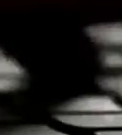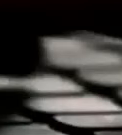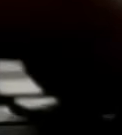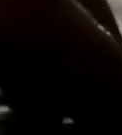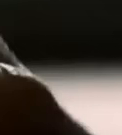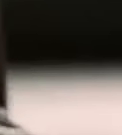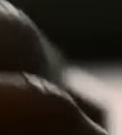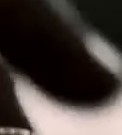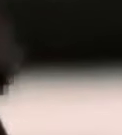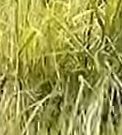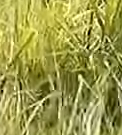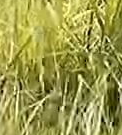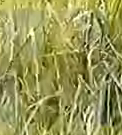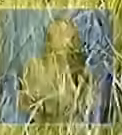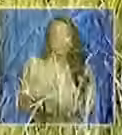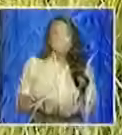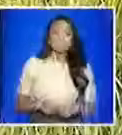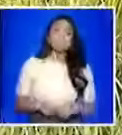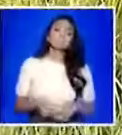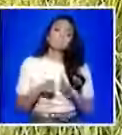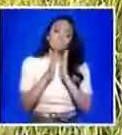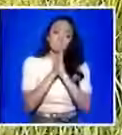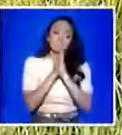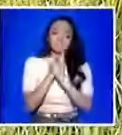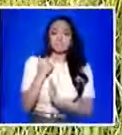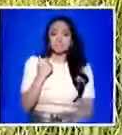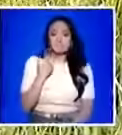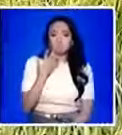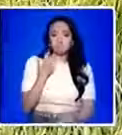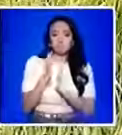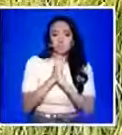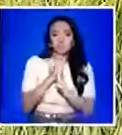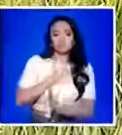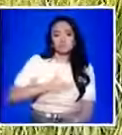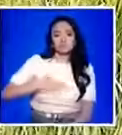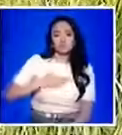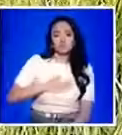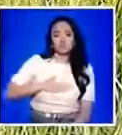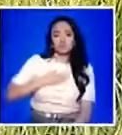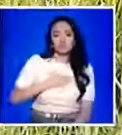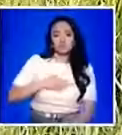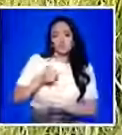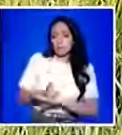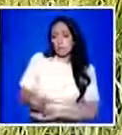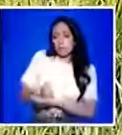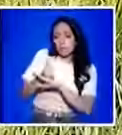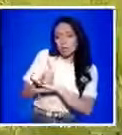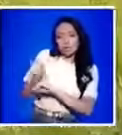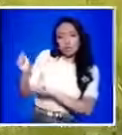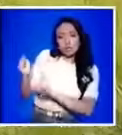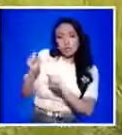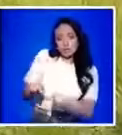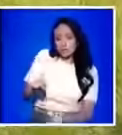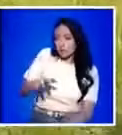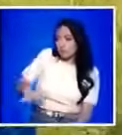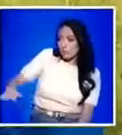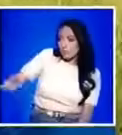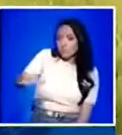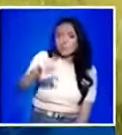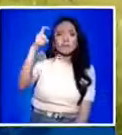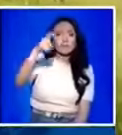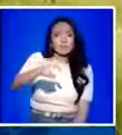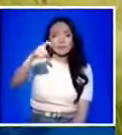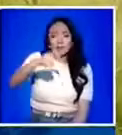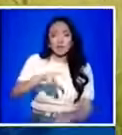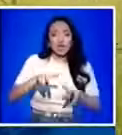Mi nota. Mi solicitud es que por favor a las autoridades envíen a quien corresponda